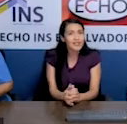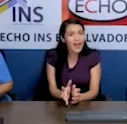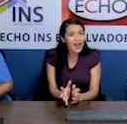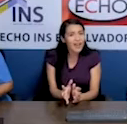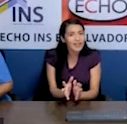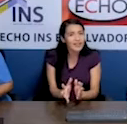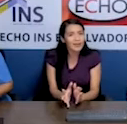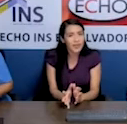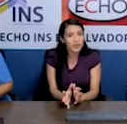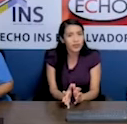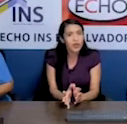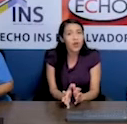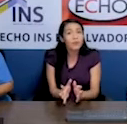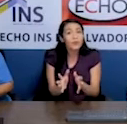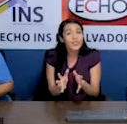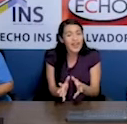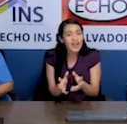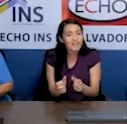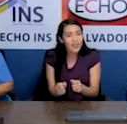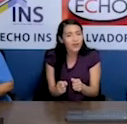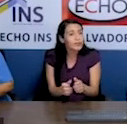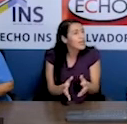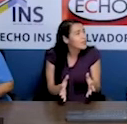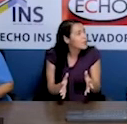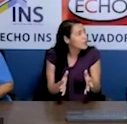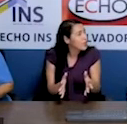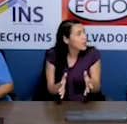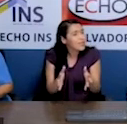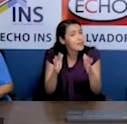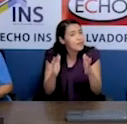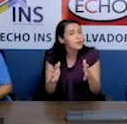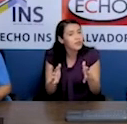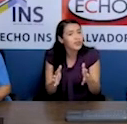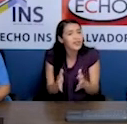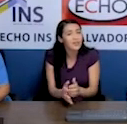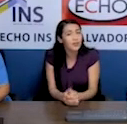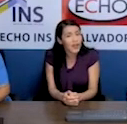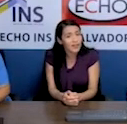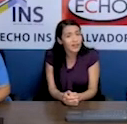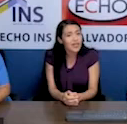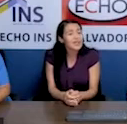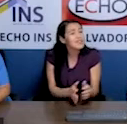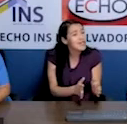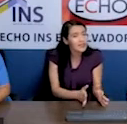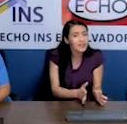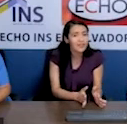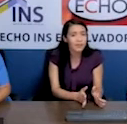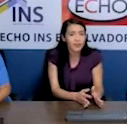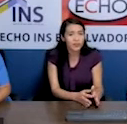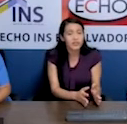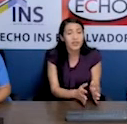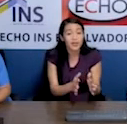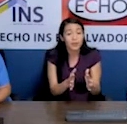porque si se da el tratamiento, pudiera haber una resolución y disminución de las secuelas. Y si